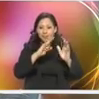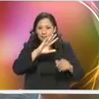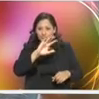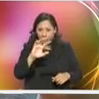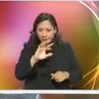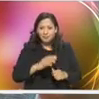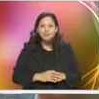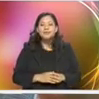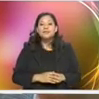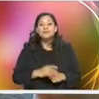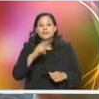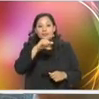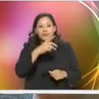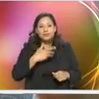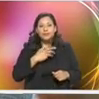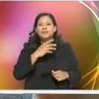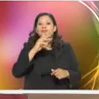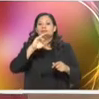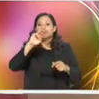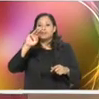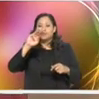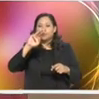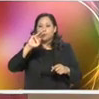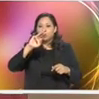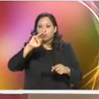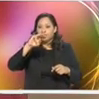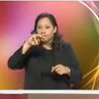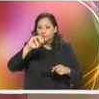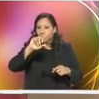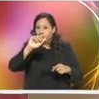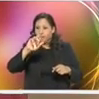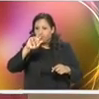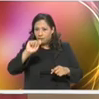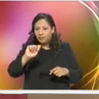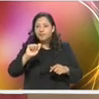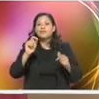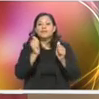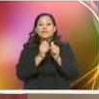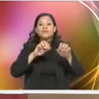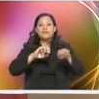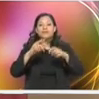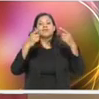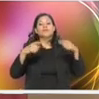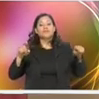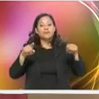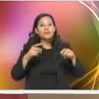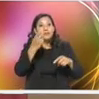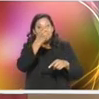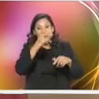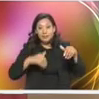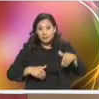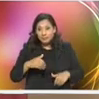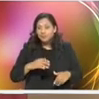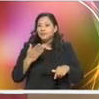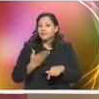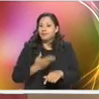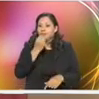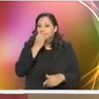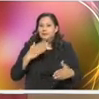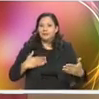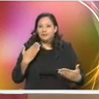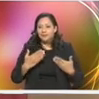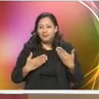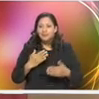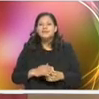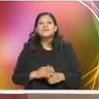tenemos Wolfgang Amadeus Mozart con El Empresario. Es una puesta en escena muy divertida que